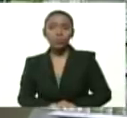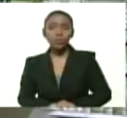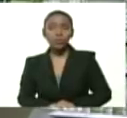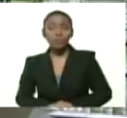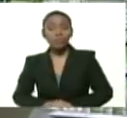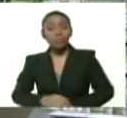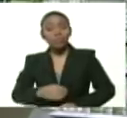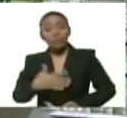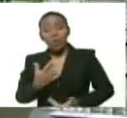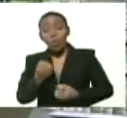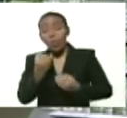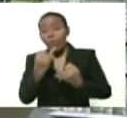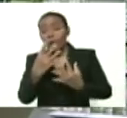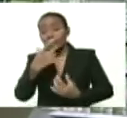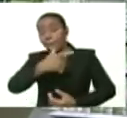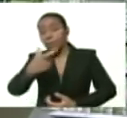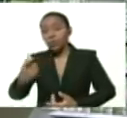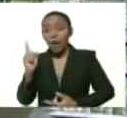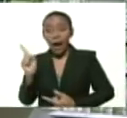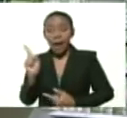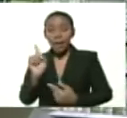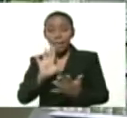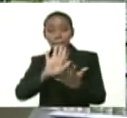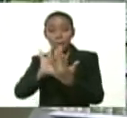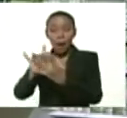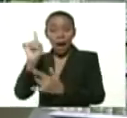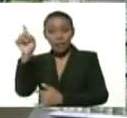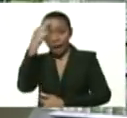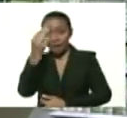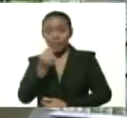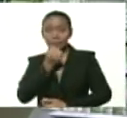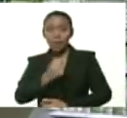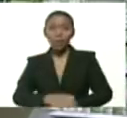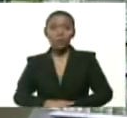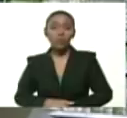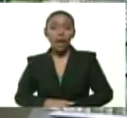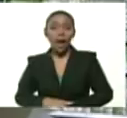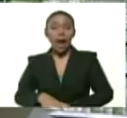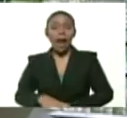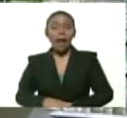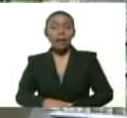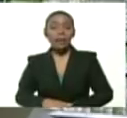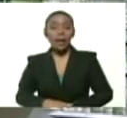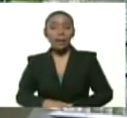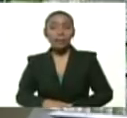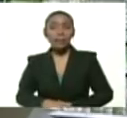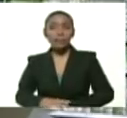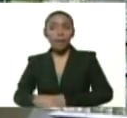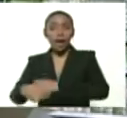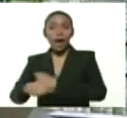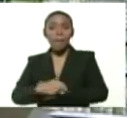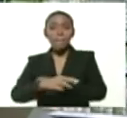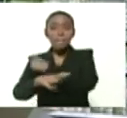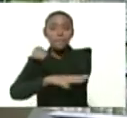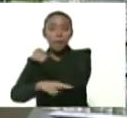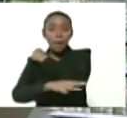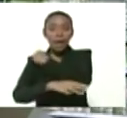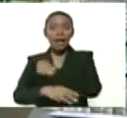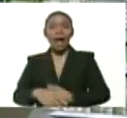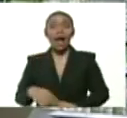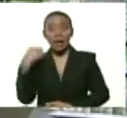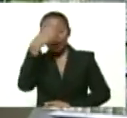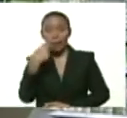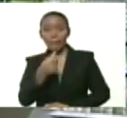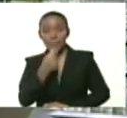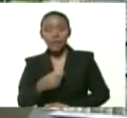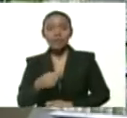Probablemente, ¿con cuántas personas este señor se habrá cruzado en Antímano? En Mamera, en Carapita, en Caricuao, en El Paraíso, en